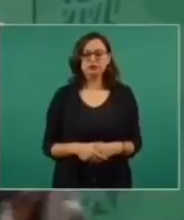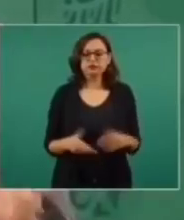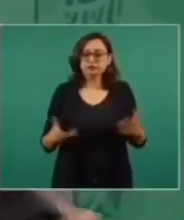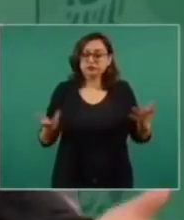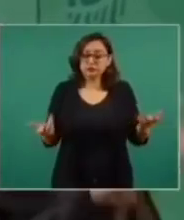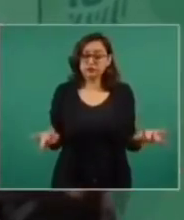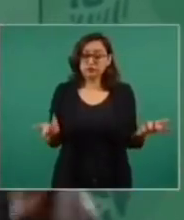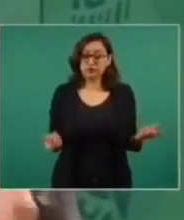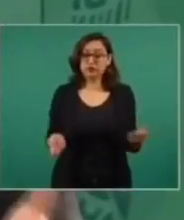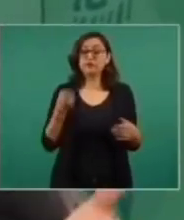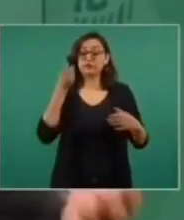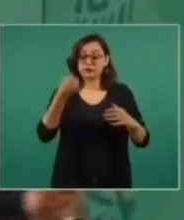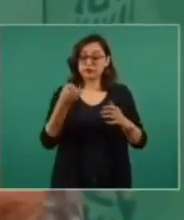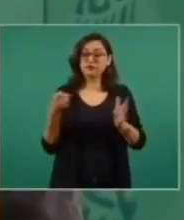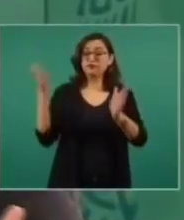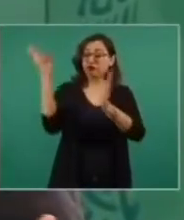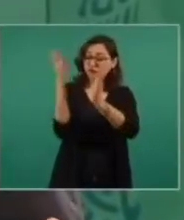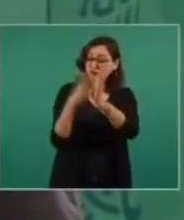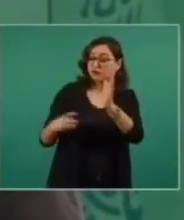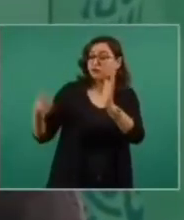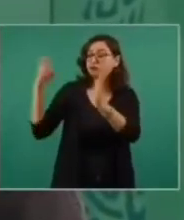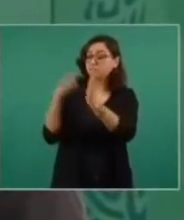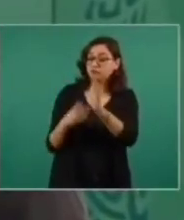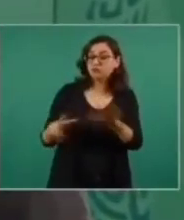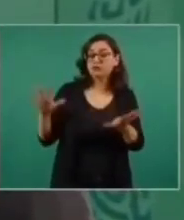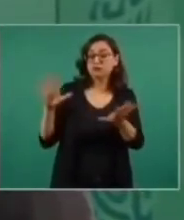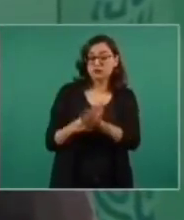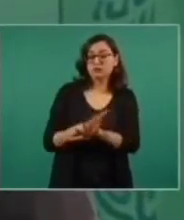Vamos a reformar